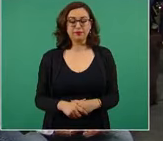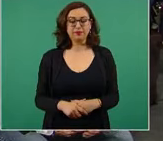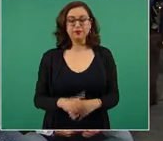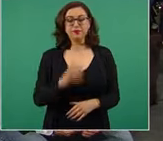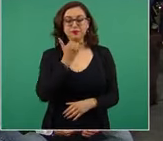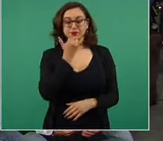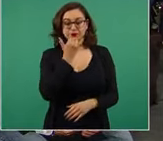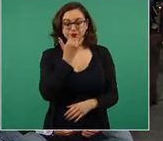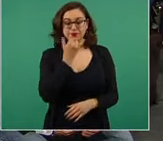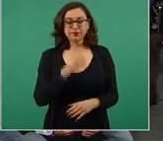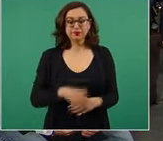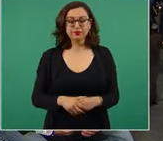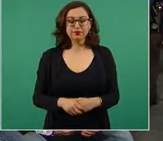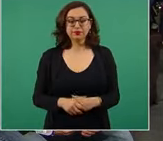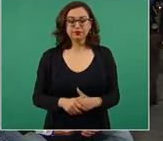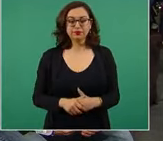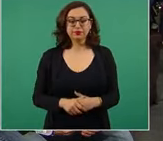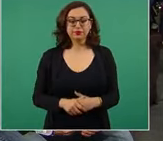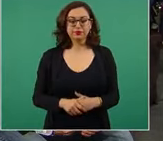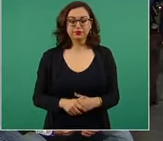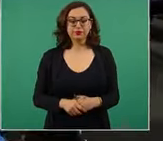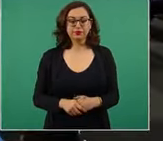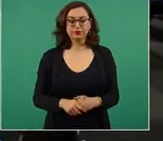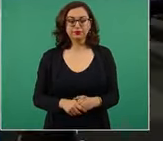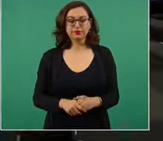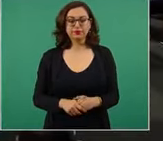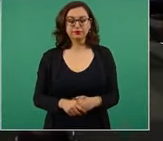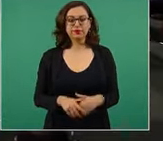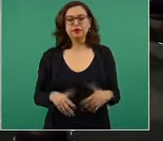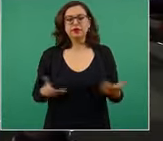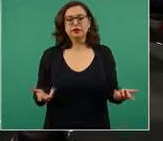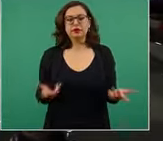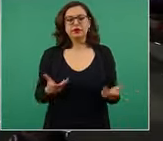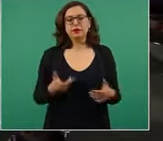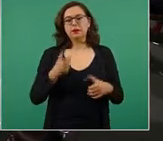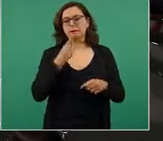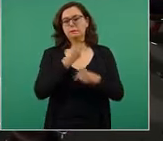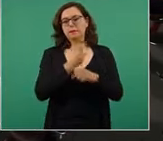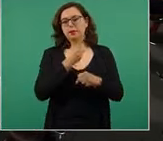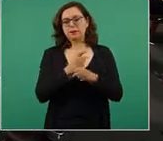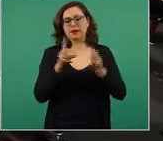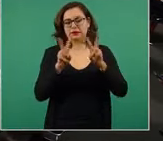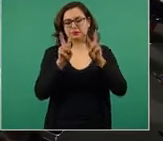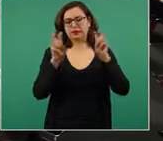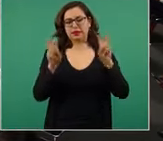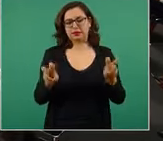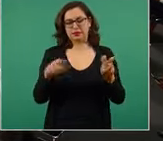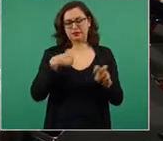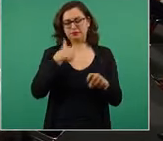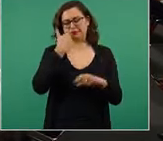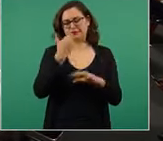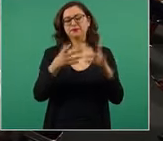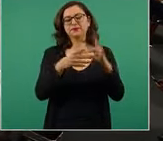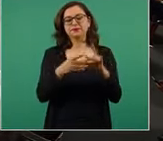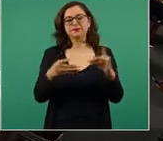Perdón. Básicamente, el primer asunto que quiero comentar, señor presidente, es